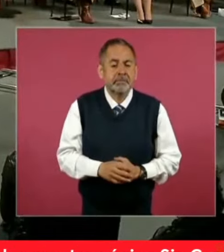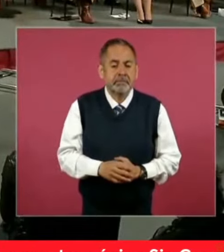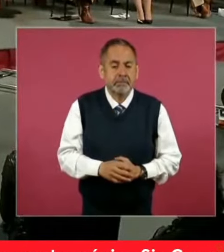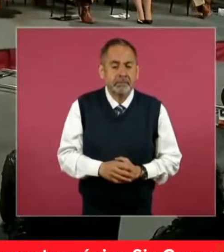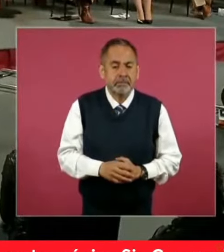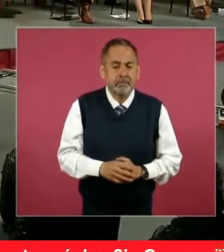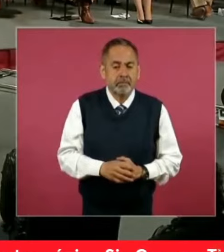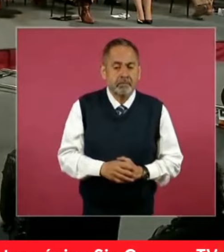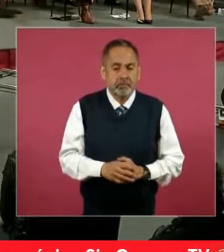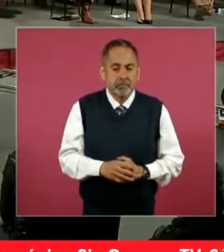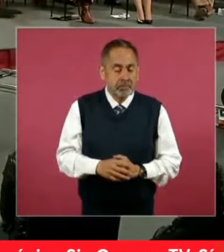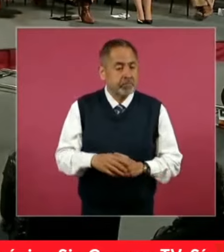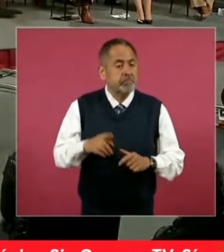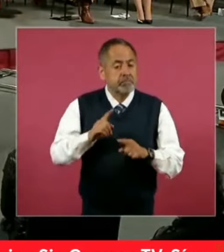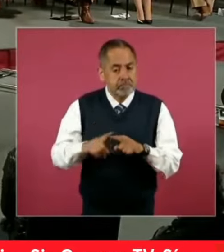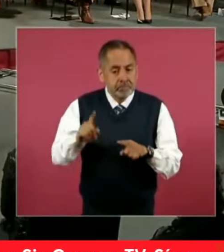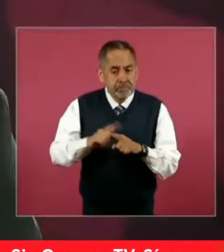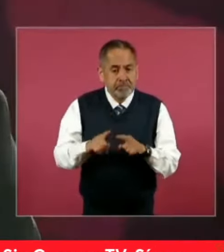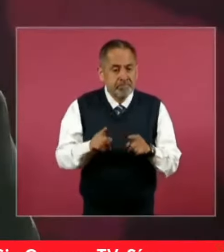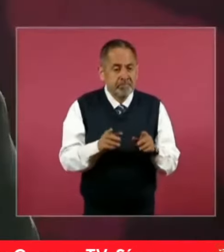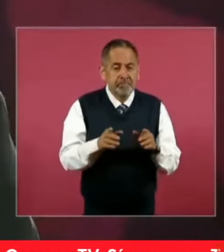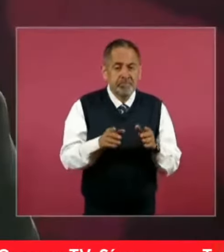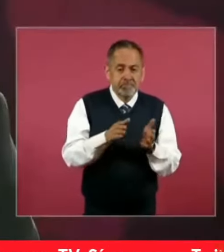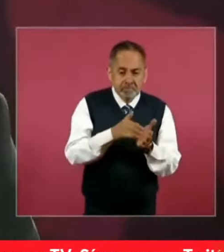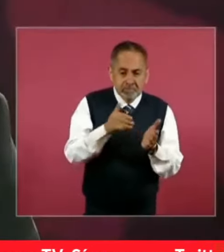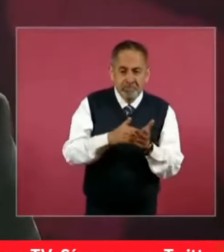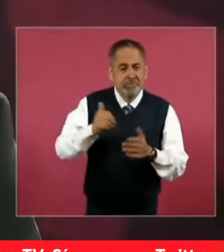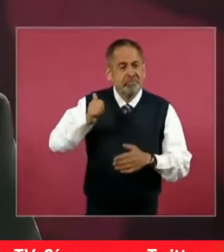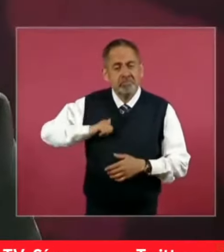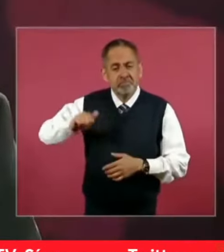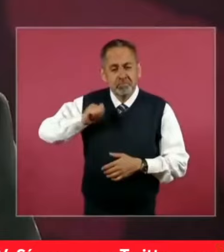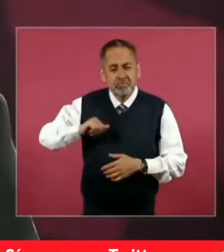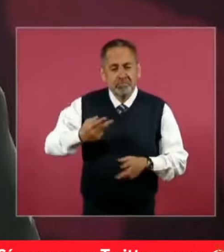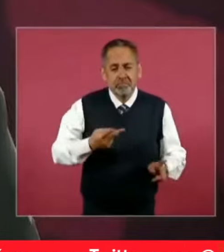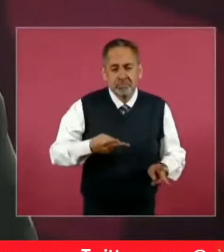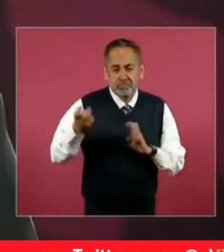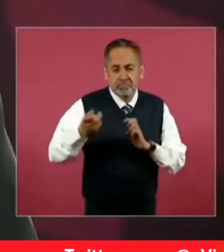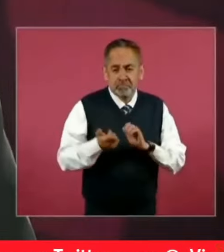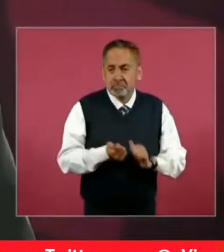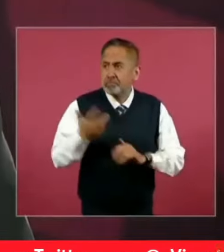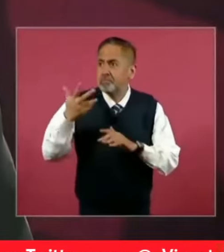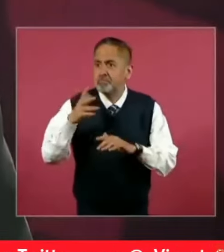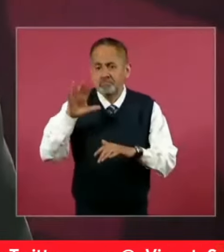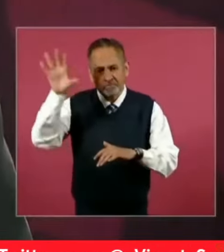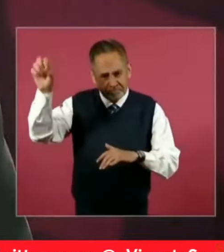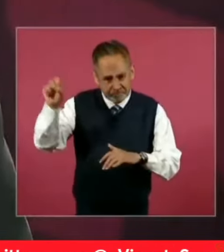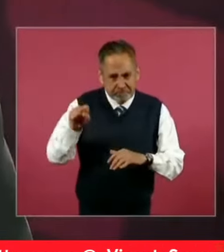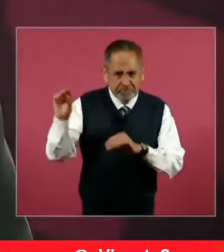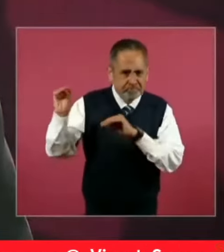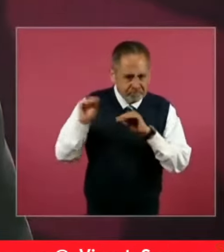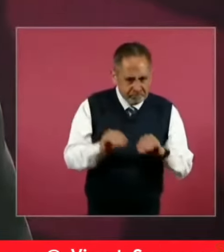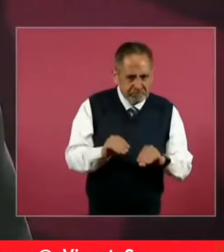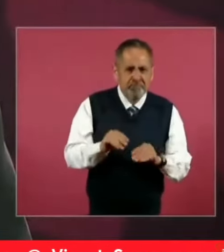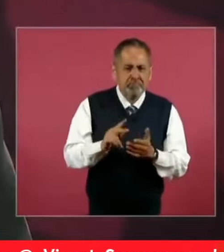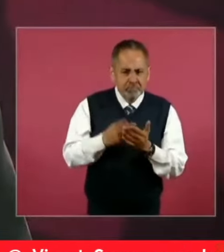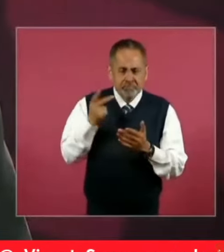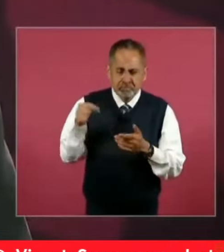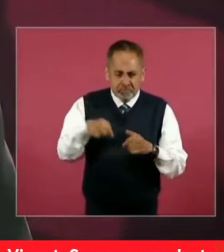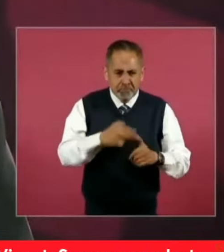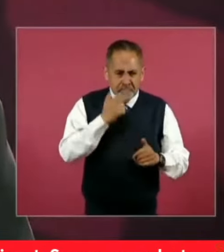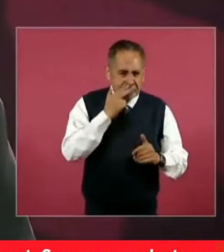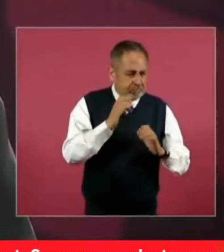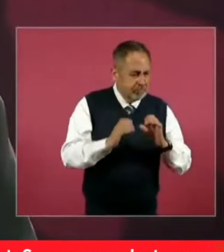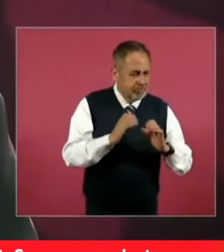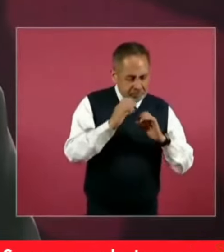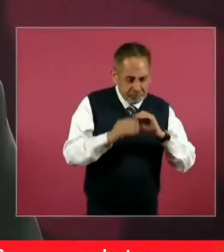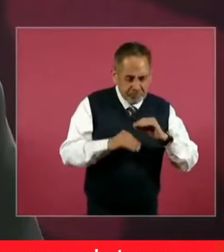hemos asegurado la recuperación de documentos históricos sustraídos ilícitamente en décadas pasadas y hemos establecido una